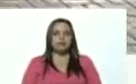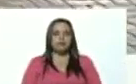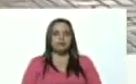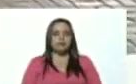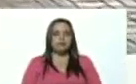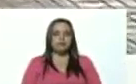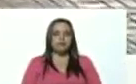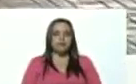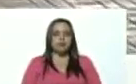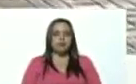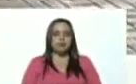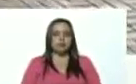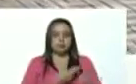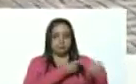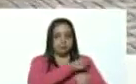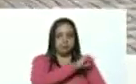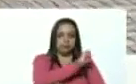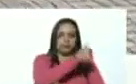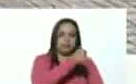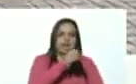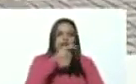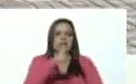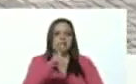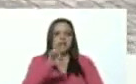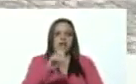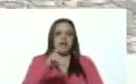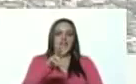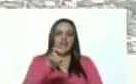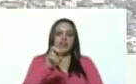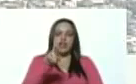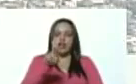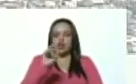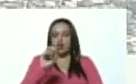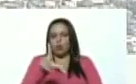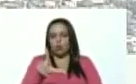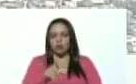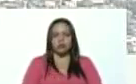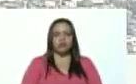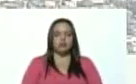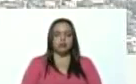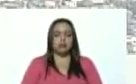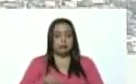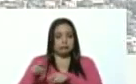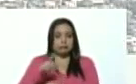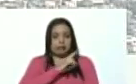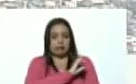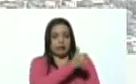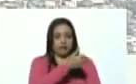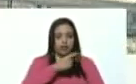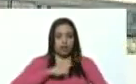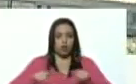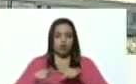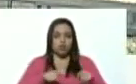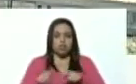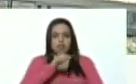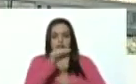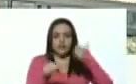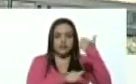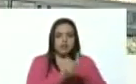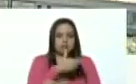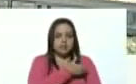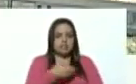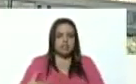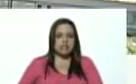general en jefe Reverol, y tiene, bueno, él es el jefe, el coordinador, como vicepresidente del